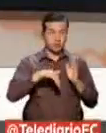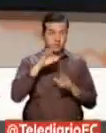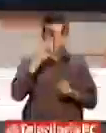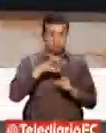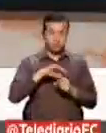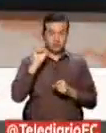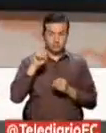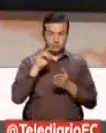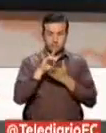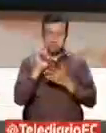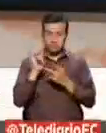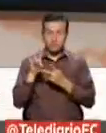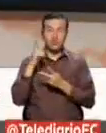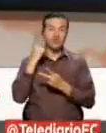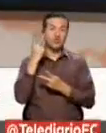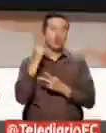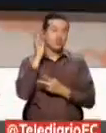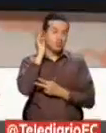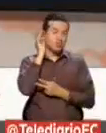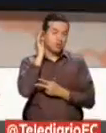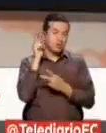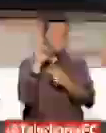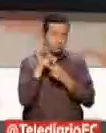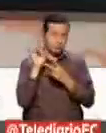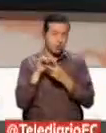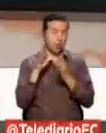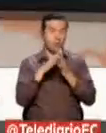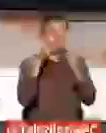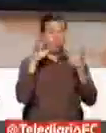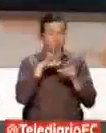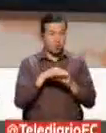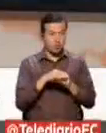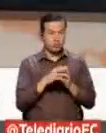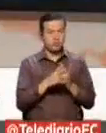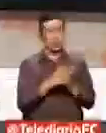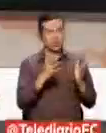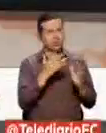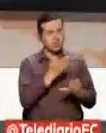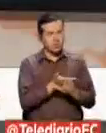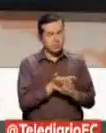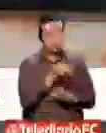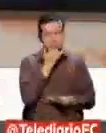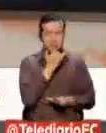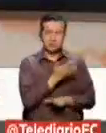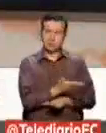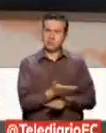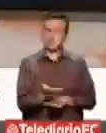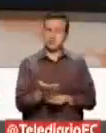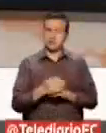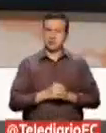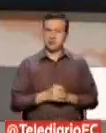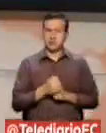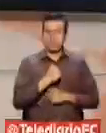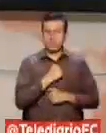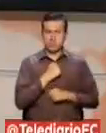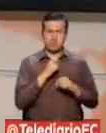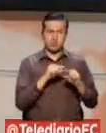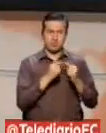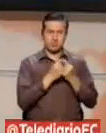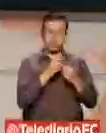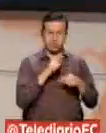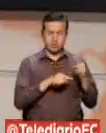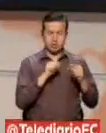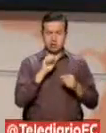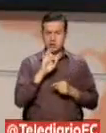para la destitución de las asambleístas Espín y Vallejo. Y me parece que, en tanto ha sido nuestro bloque, mi colega